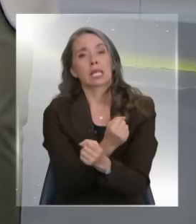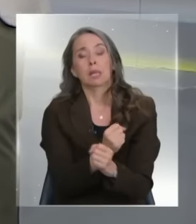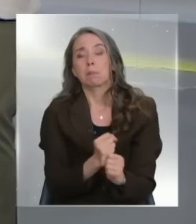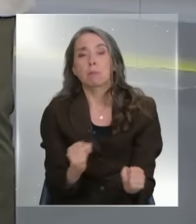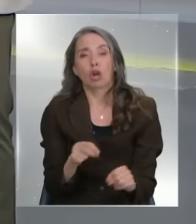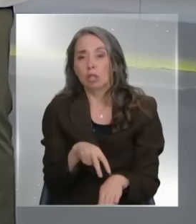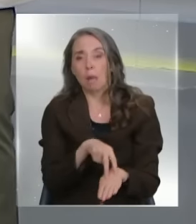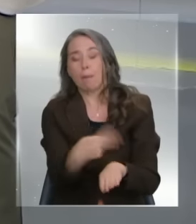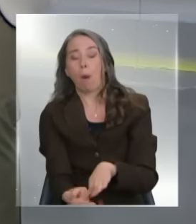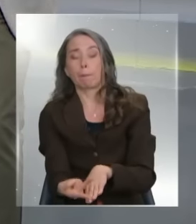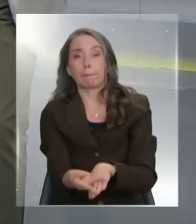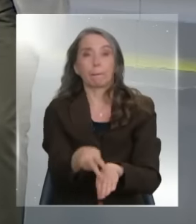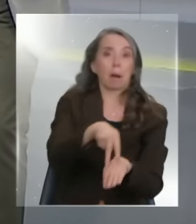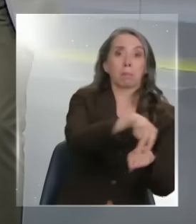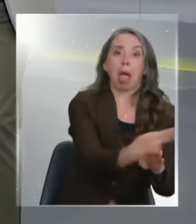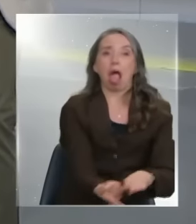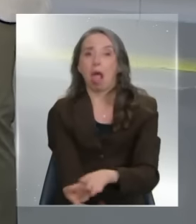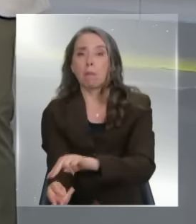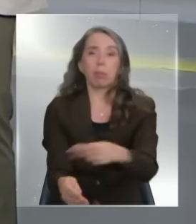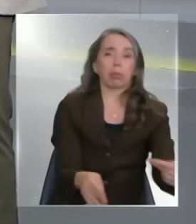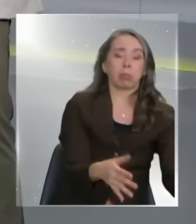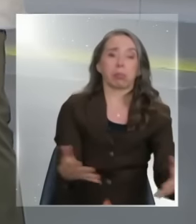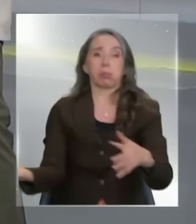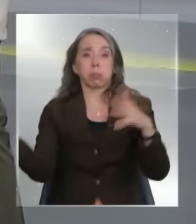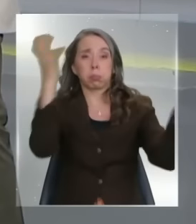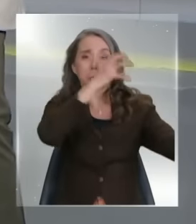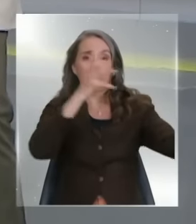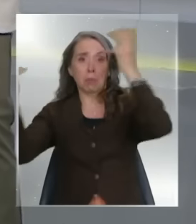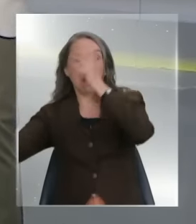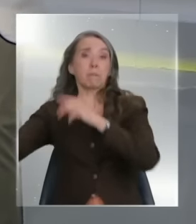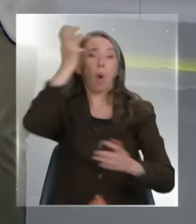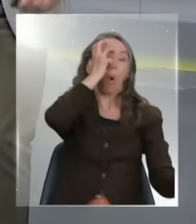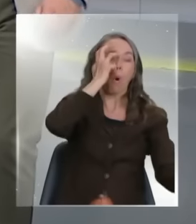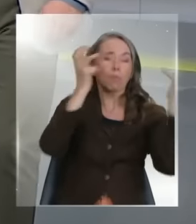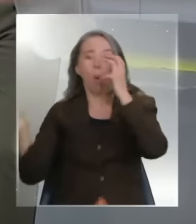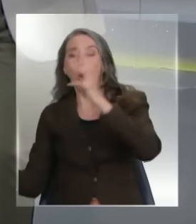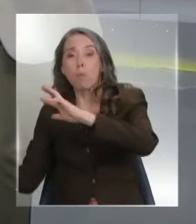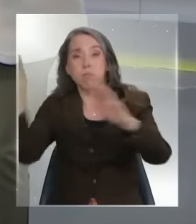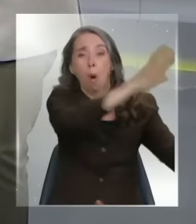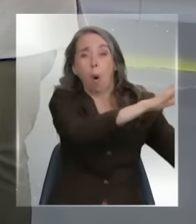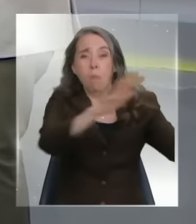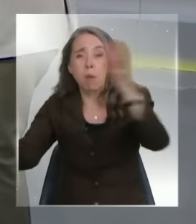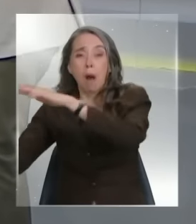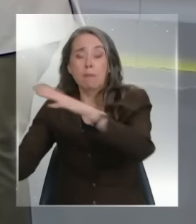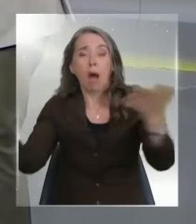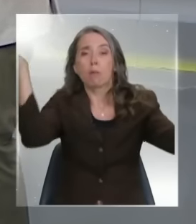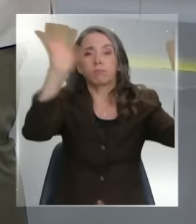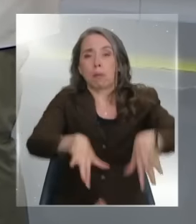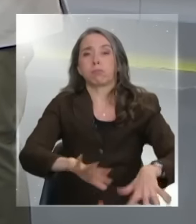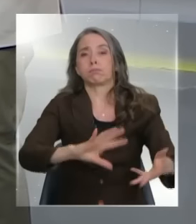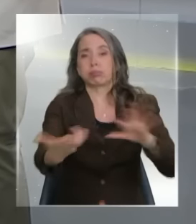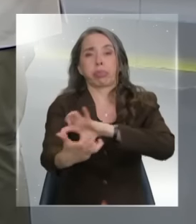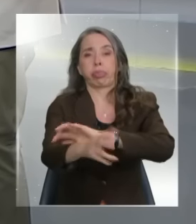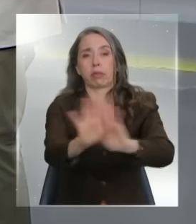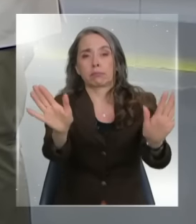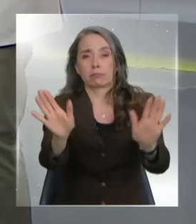mantener el equilibrio, imposible. Los objetos se transforman en proyectiles. Es un cataclismo.